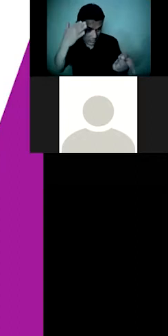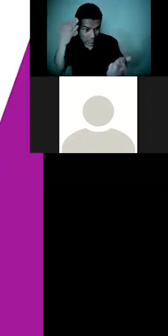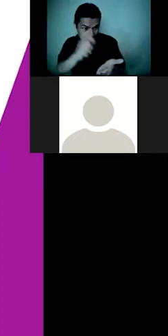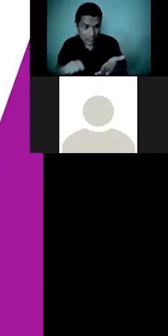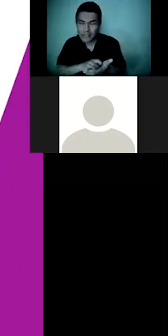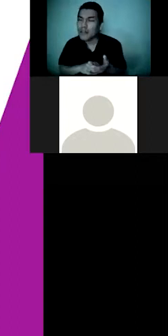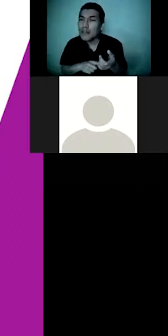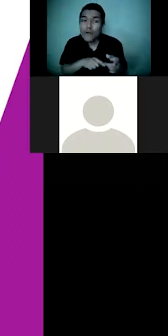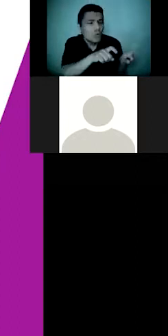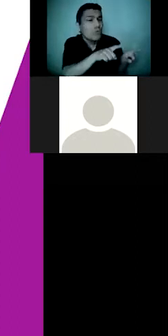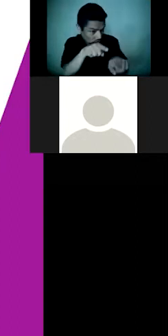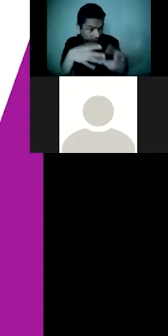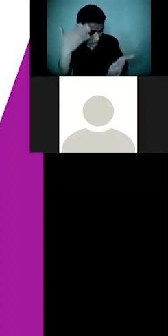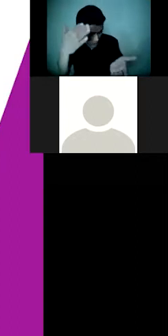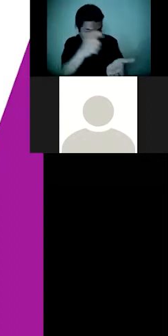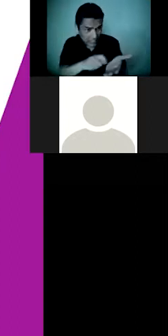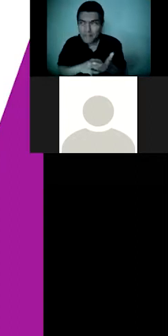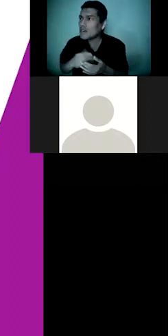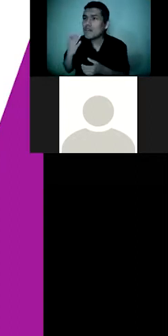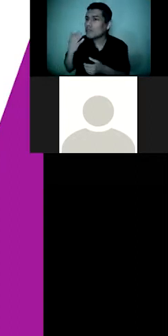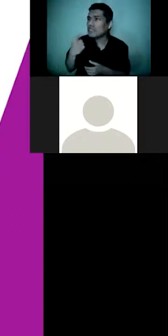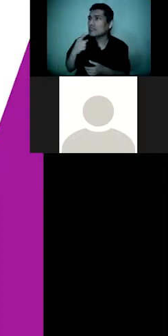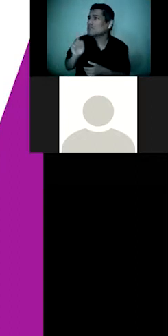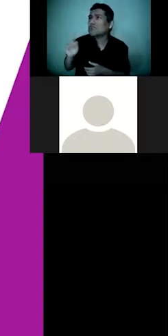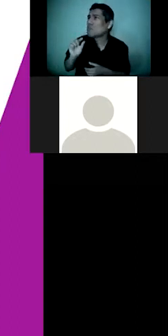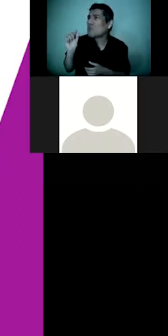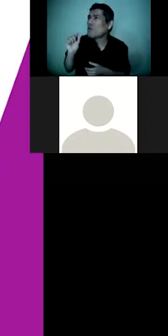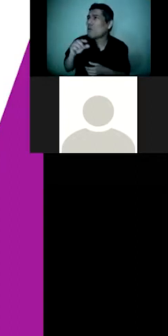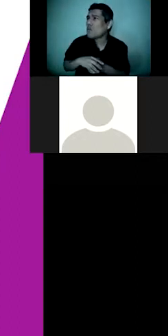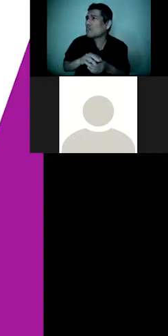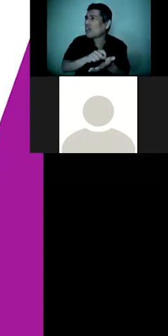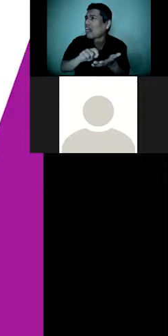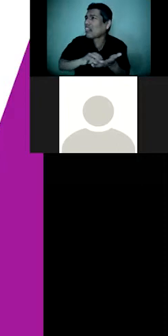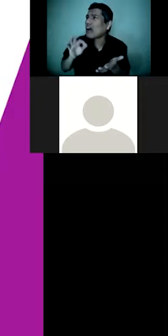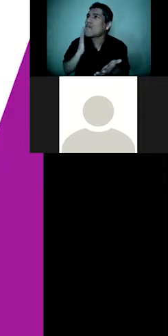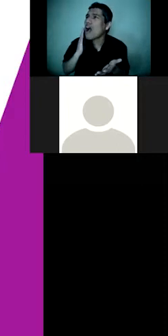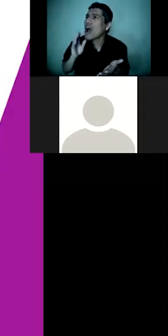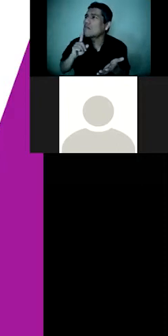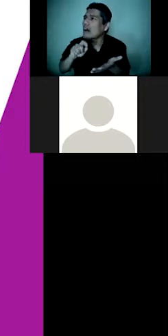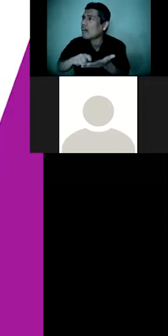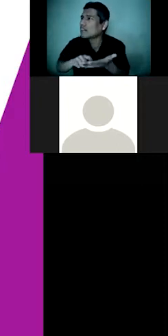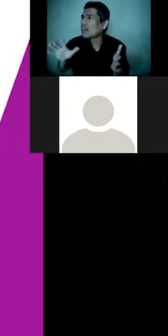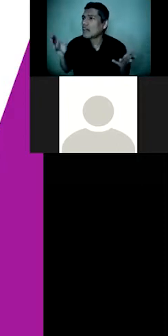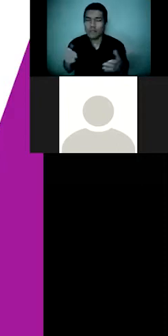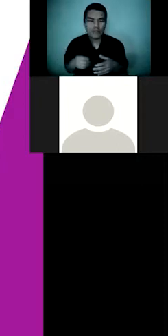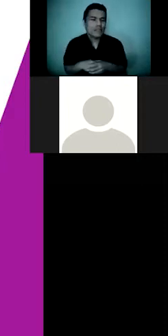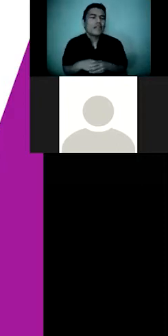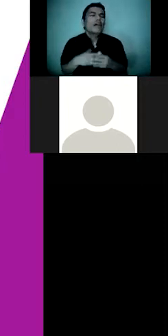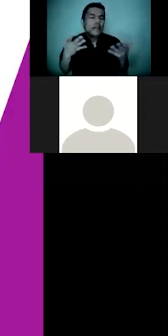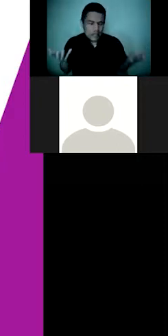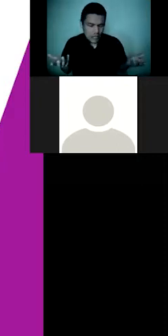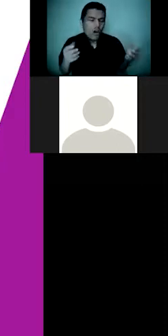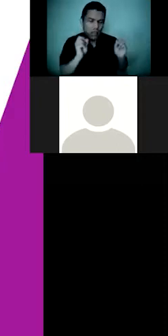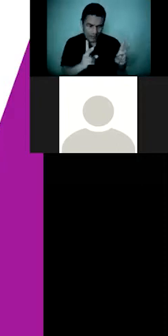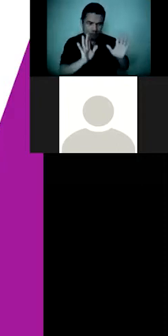Porque si antes en el colegio le han enseñado, le han tratado de enseñar, ¿ya sabe? No, no sabe nada. Poquito nomás, copiaba. Mamá, papá,